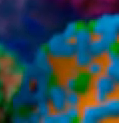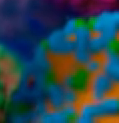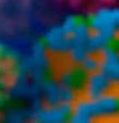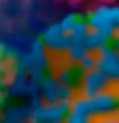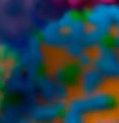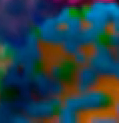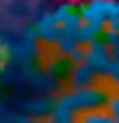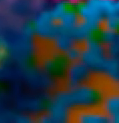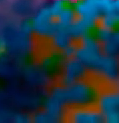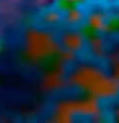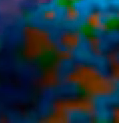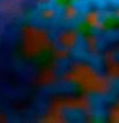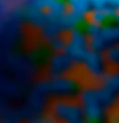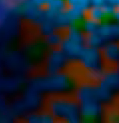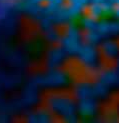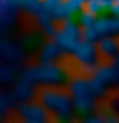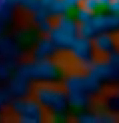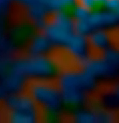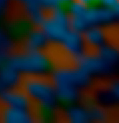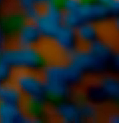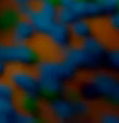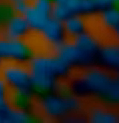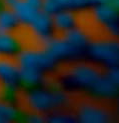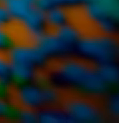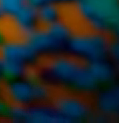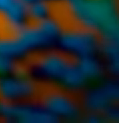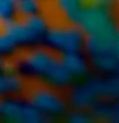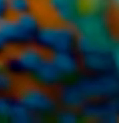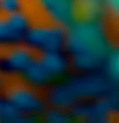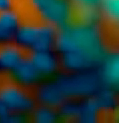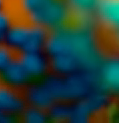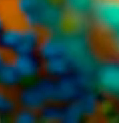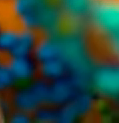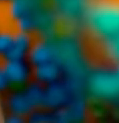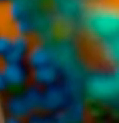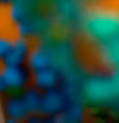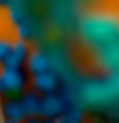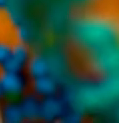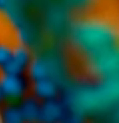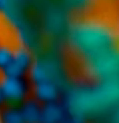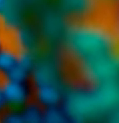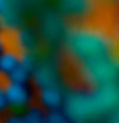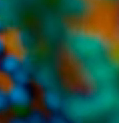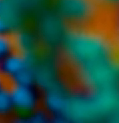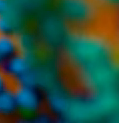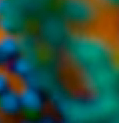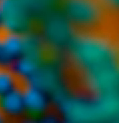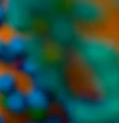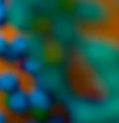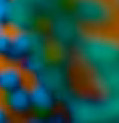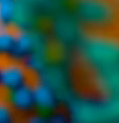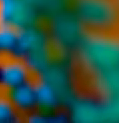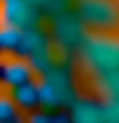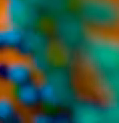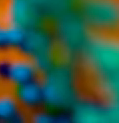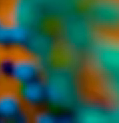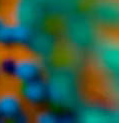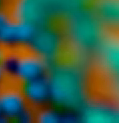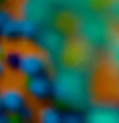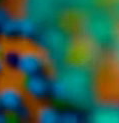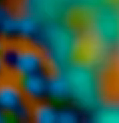Los Centros de Control de Enfermedades recomiendan evitar viajar a las zonas en donde se ha propagado el nuevo coronavirus, pero